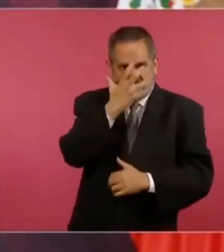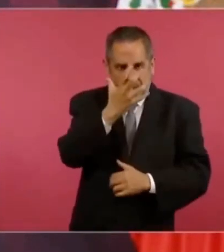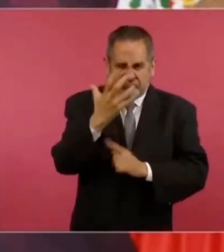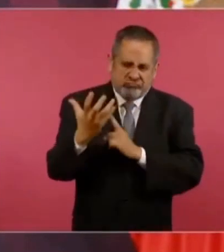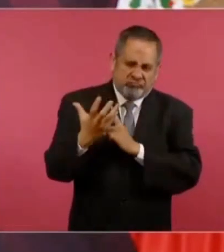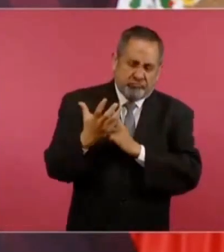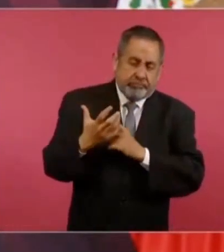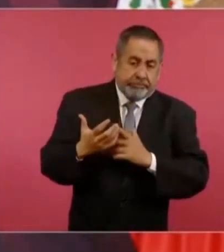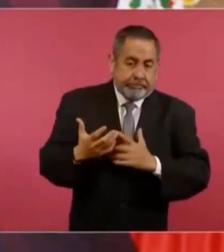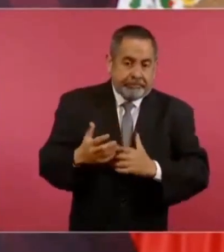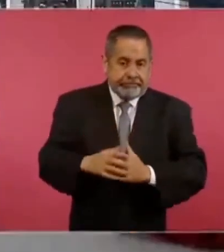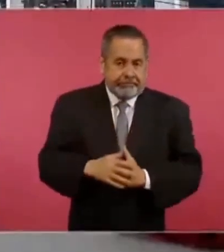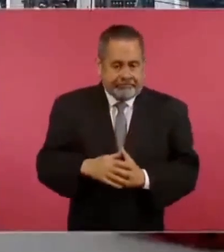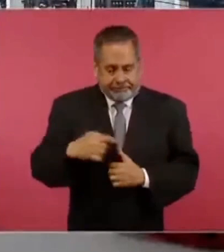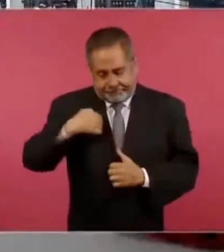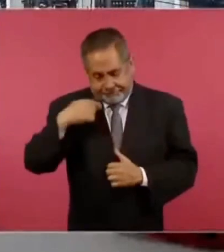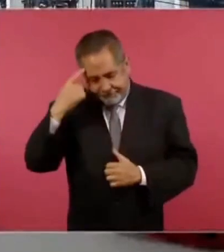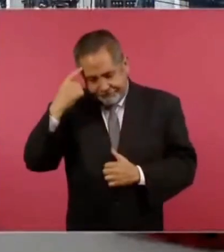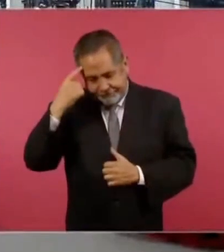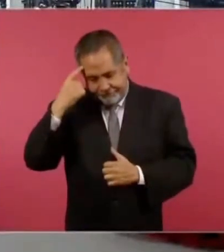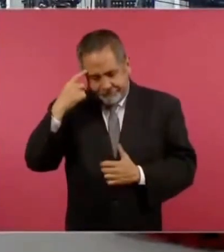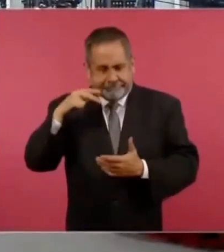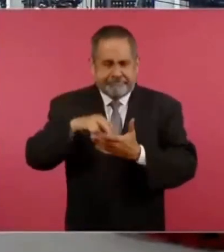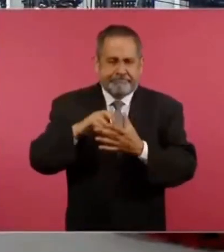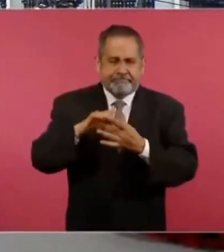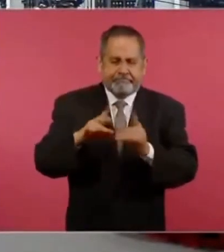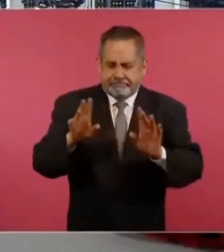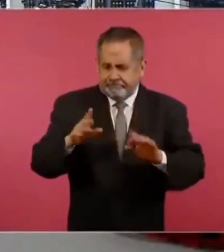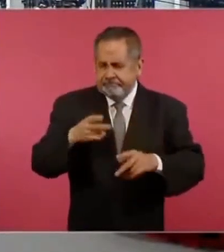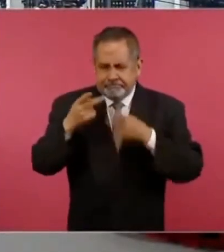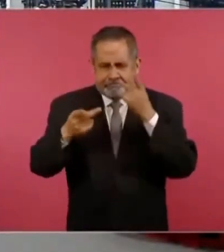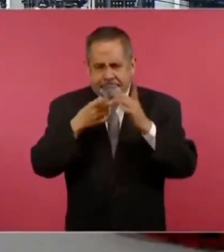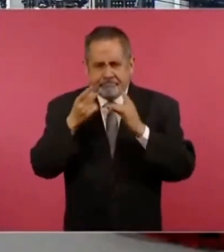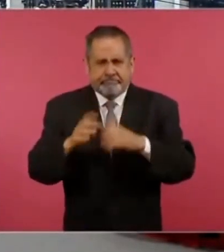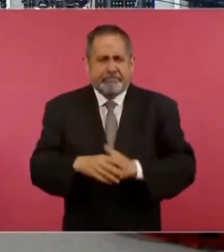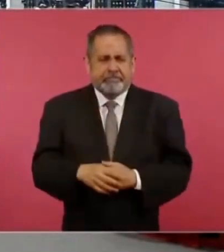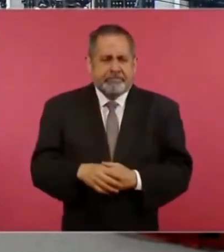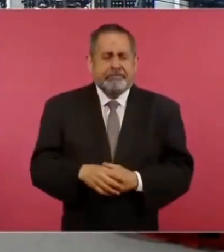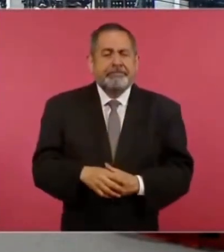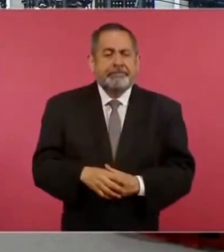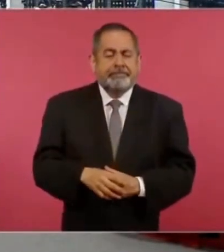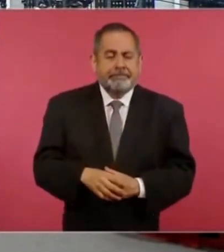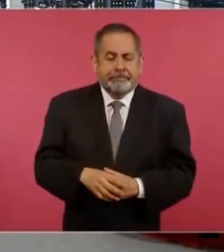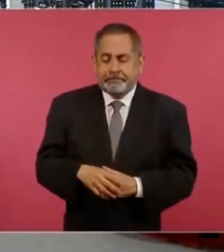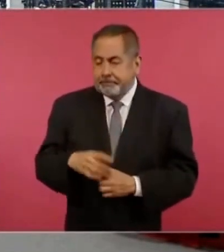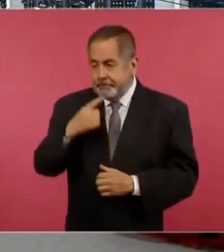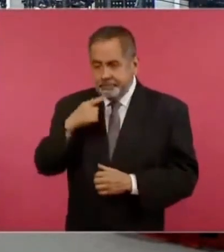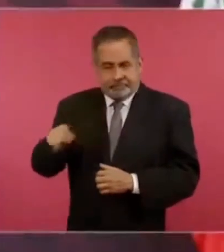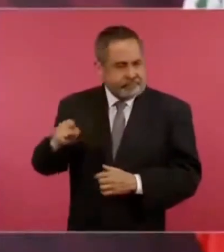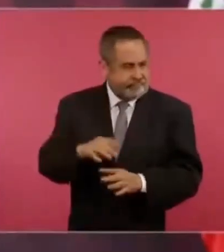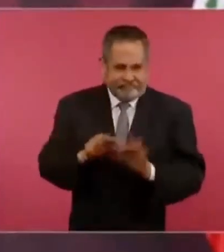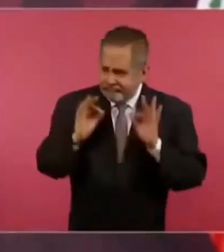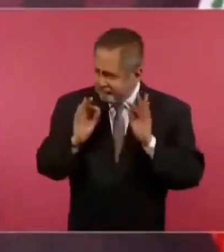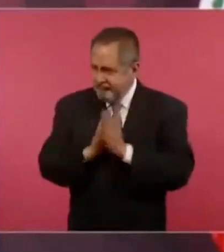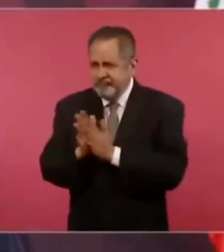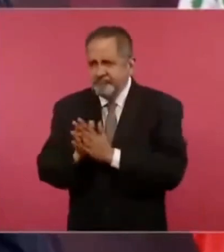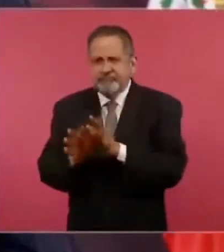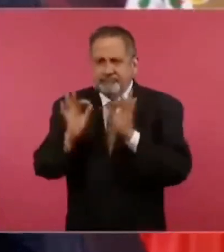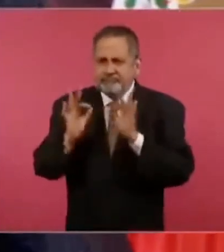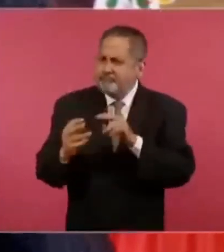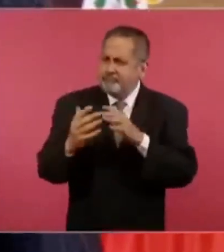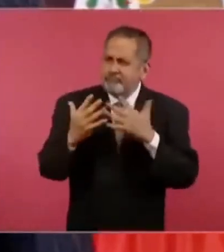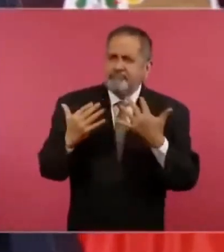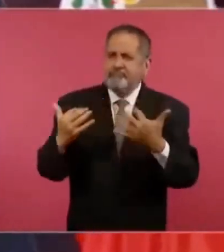Entonces tomé la palabra, el micrófono, y dije, bueno, ya esto ya se puso bien y